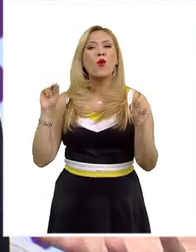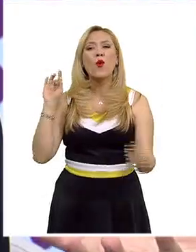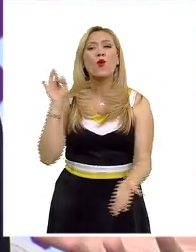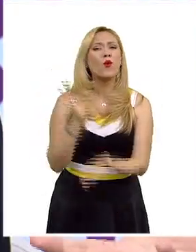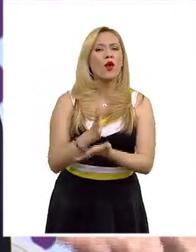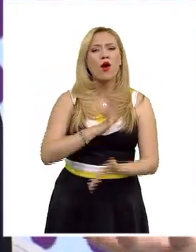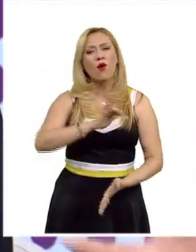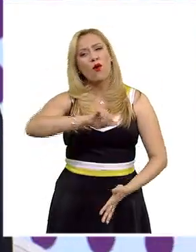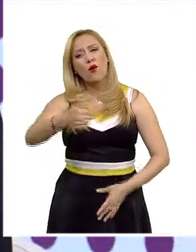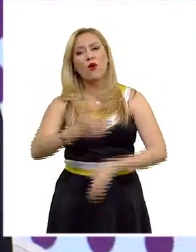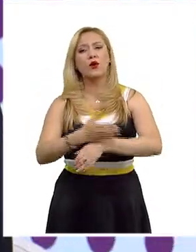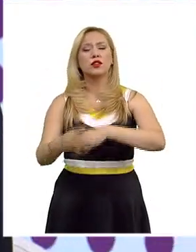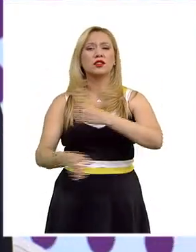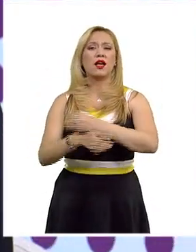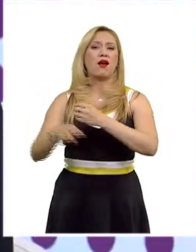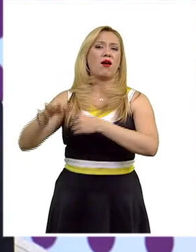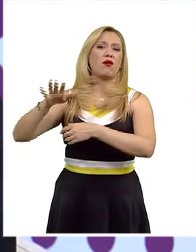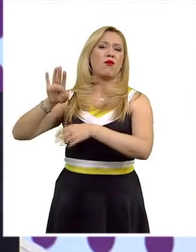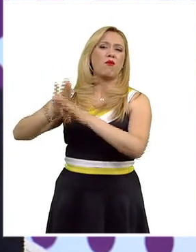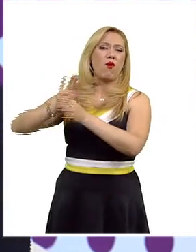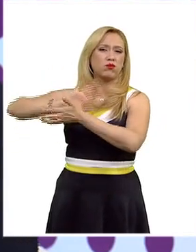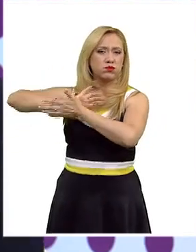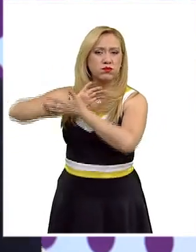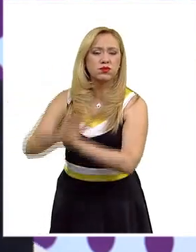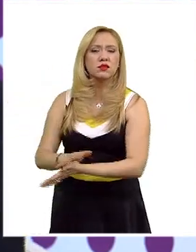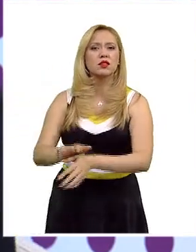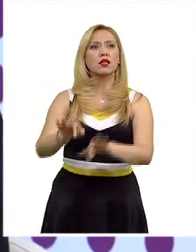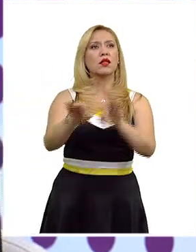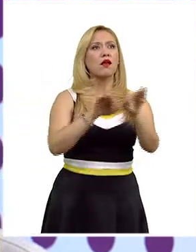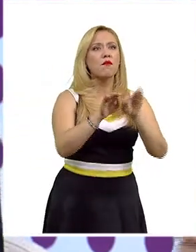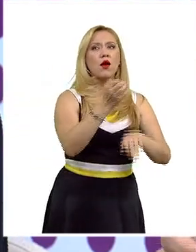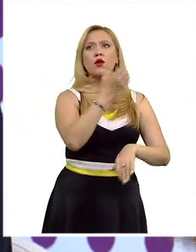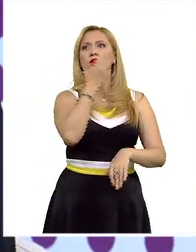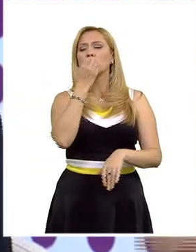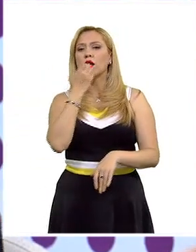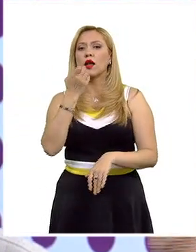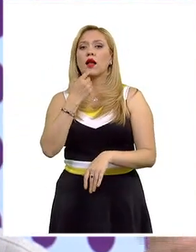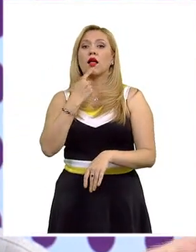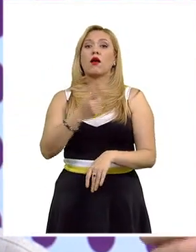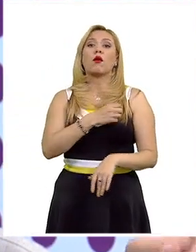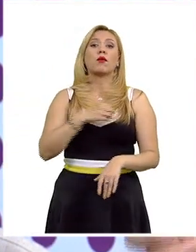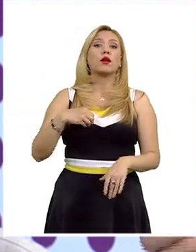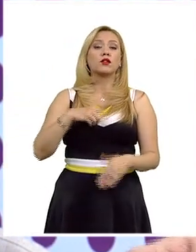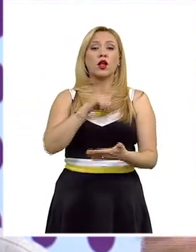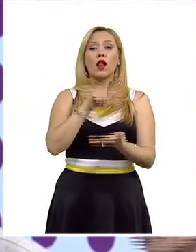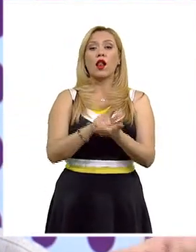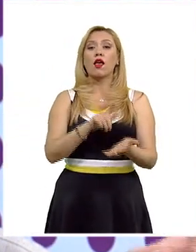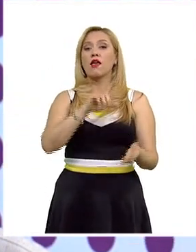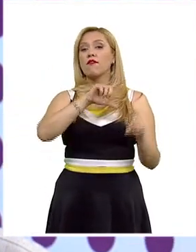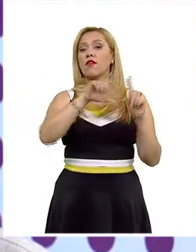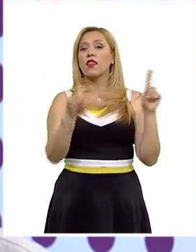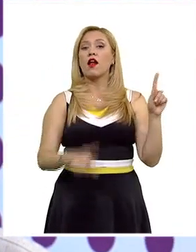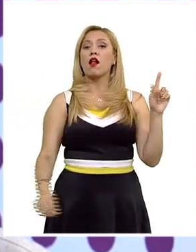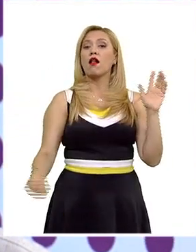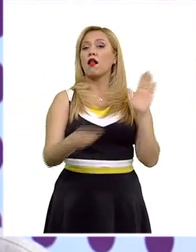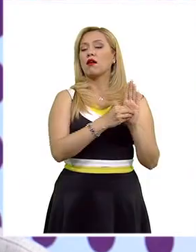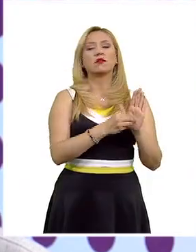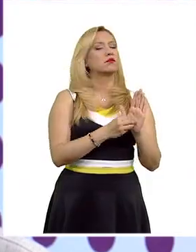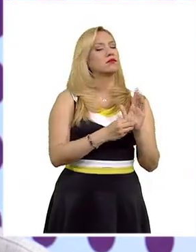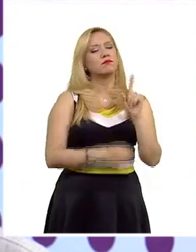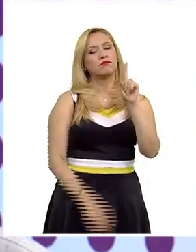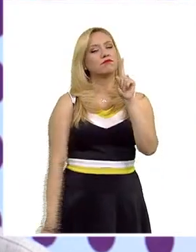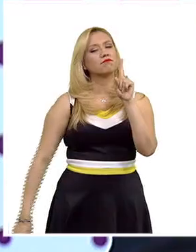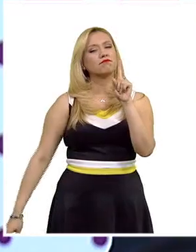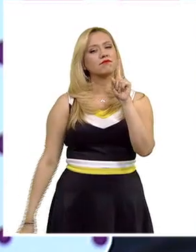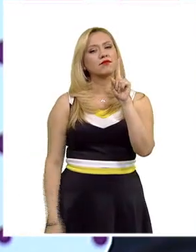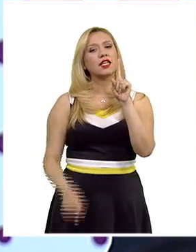único que experimentan las mujeres en el trabajo, en la escuela, ¿no? Entonces, decir nada más, la obligación en la Ley Federal del Trabajo es esa, y esa es una causa, por ejemplo,